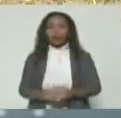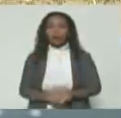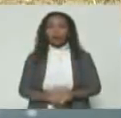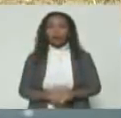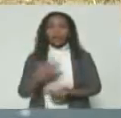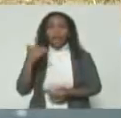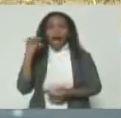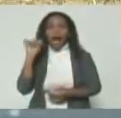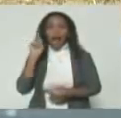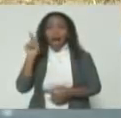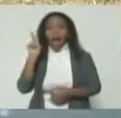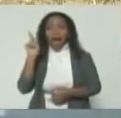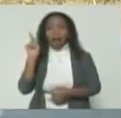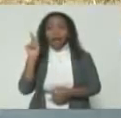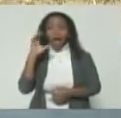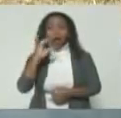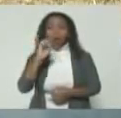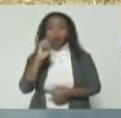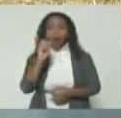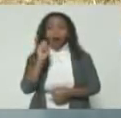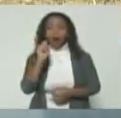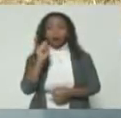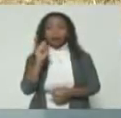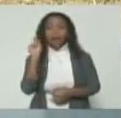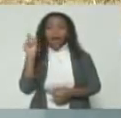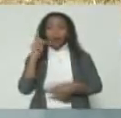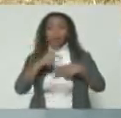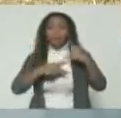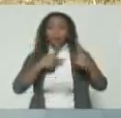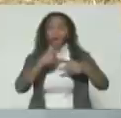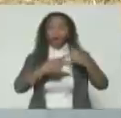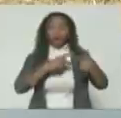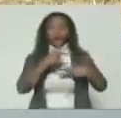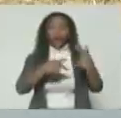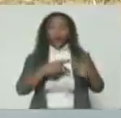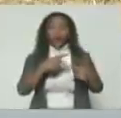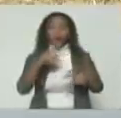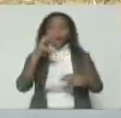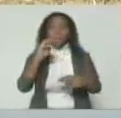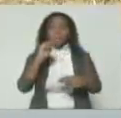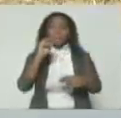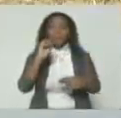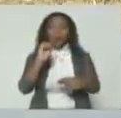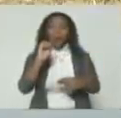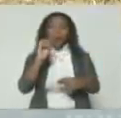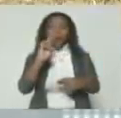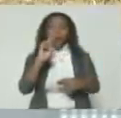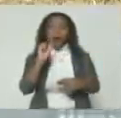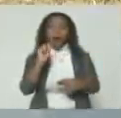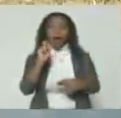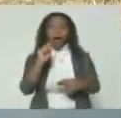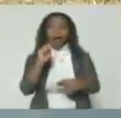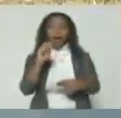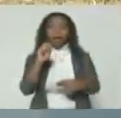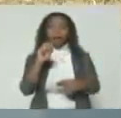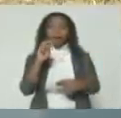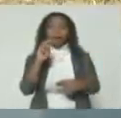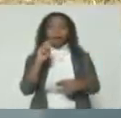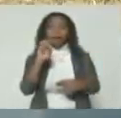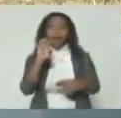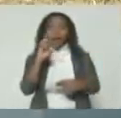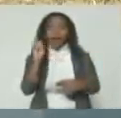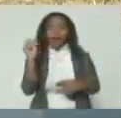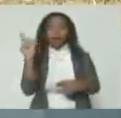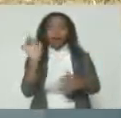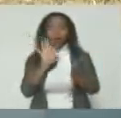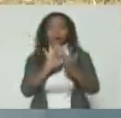que tenían ahí en Cuba estos productores en la Morantera? Porque les hice un pase. Y